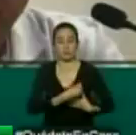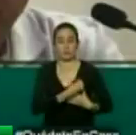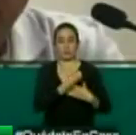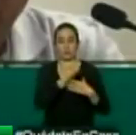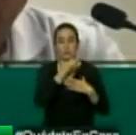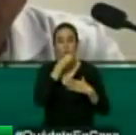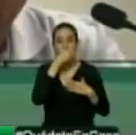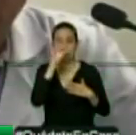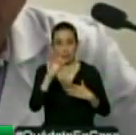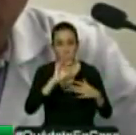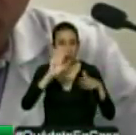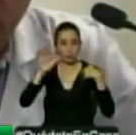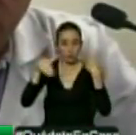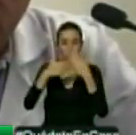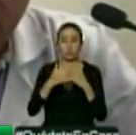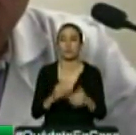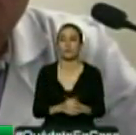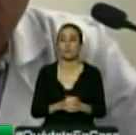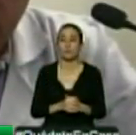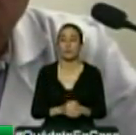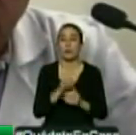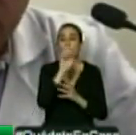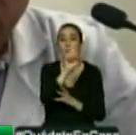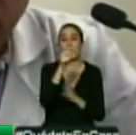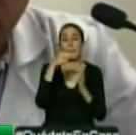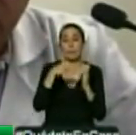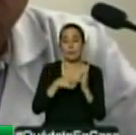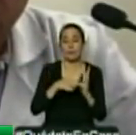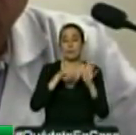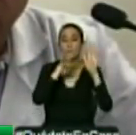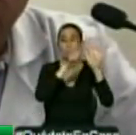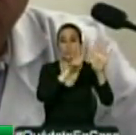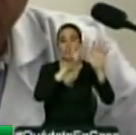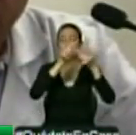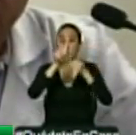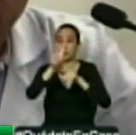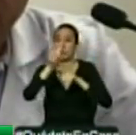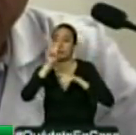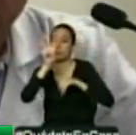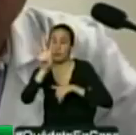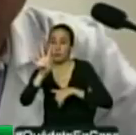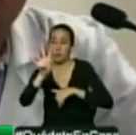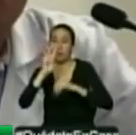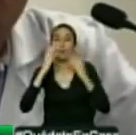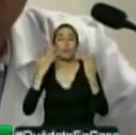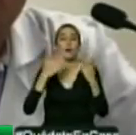Ecuador. Tenemos 1.924 casos confirmados,